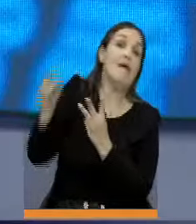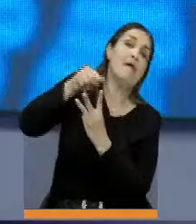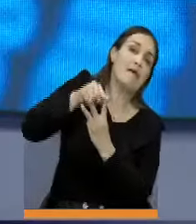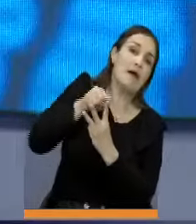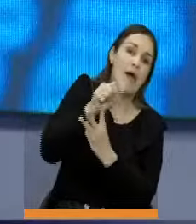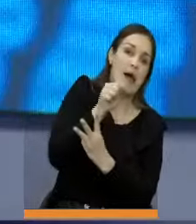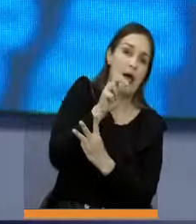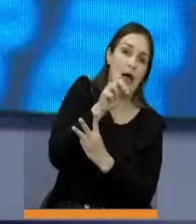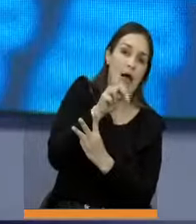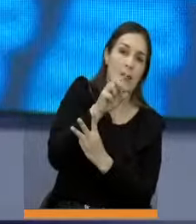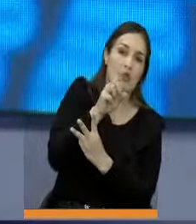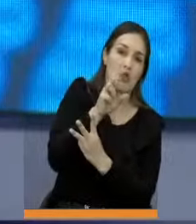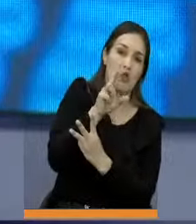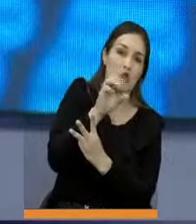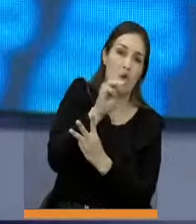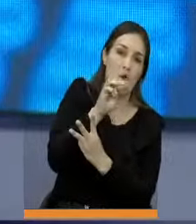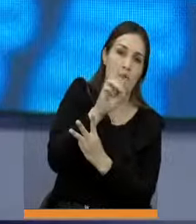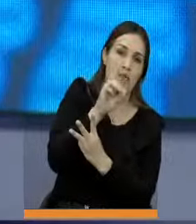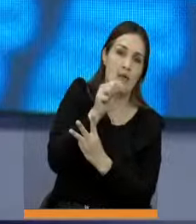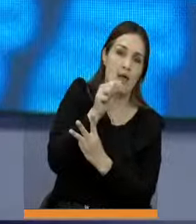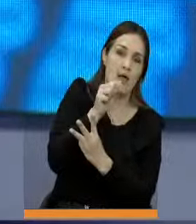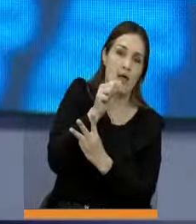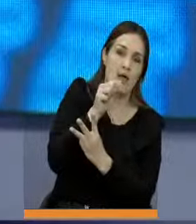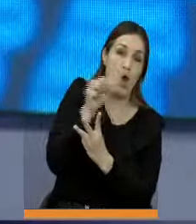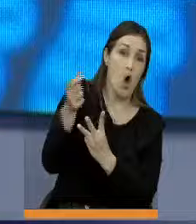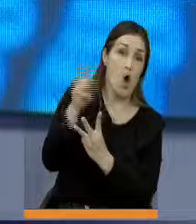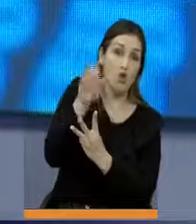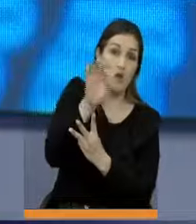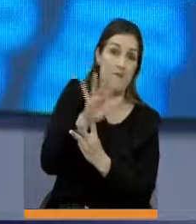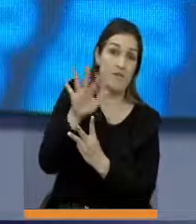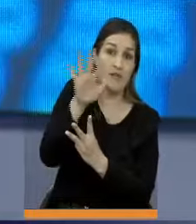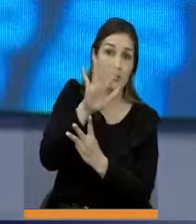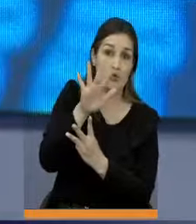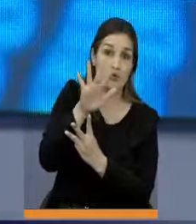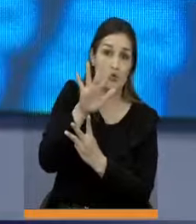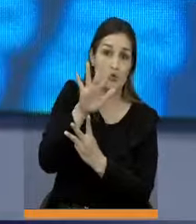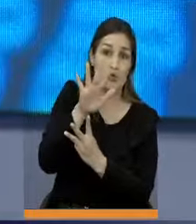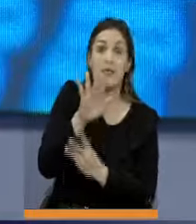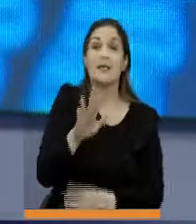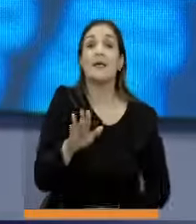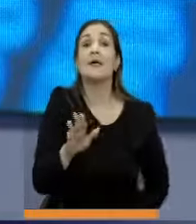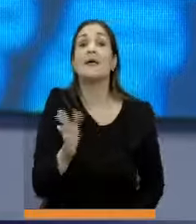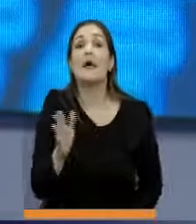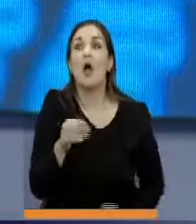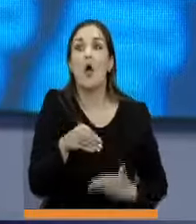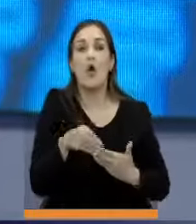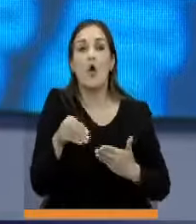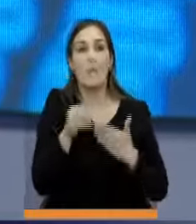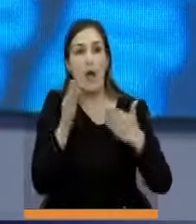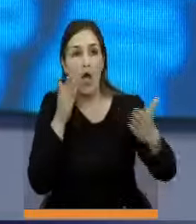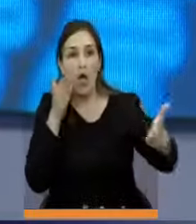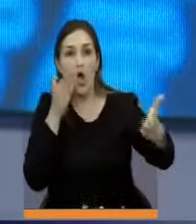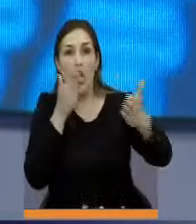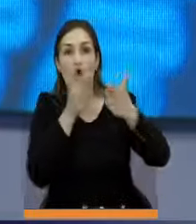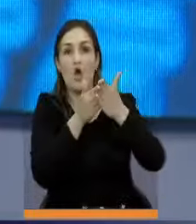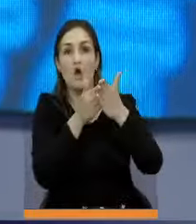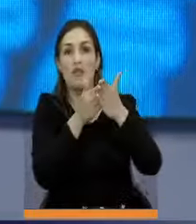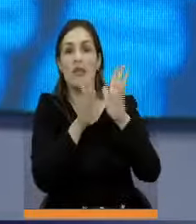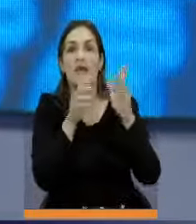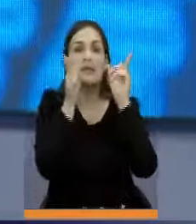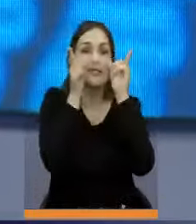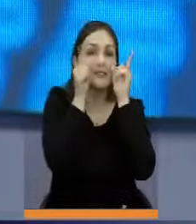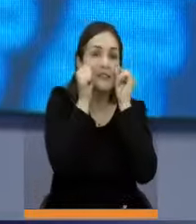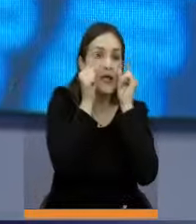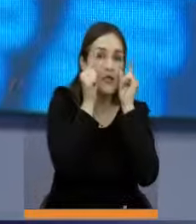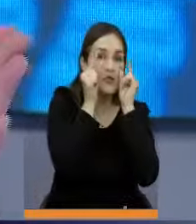diálogos de La Habana. O sea, era en contra del presidente de la República en ese momento, escuchando a los negociadores de paz